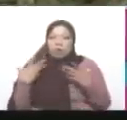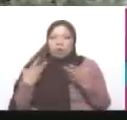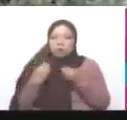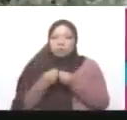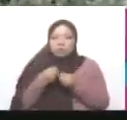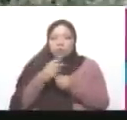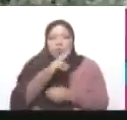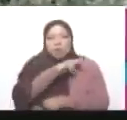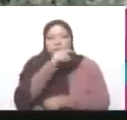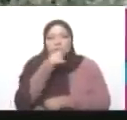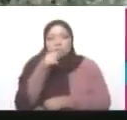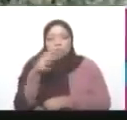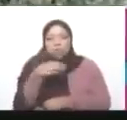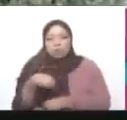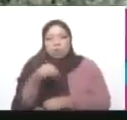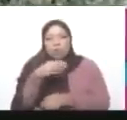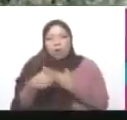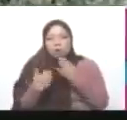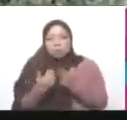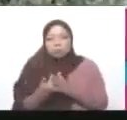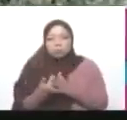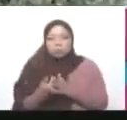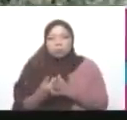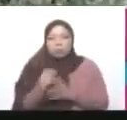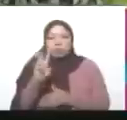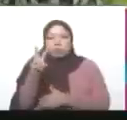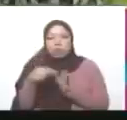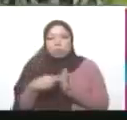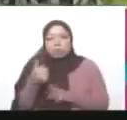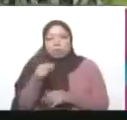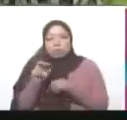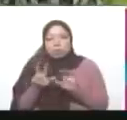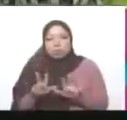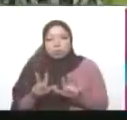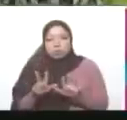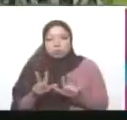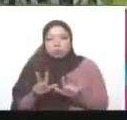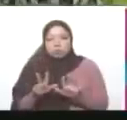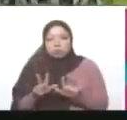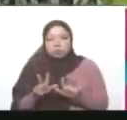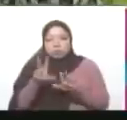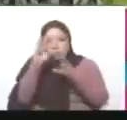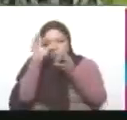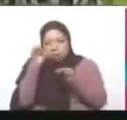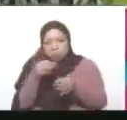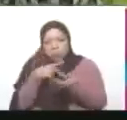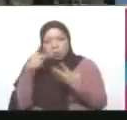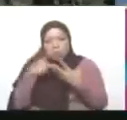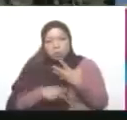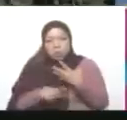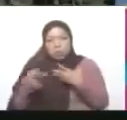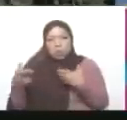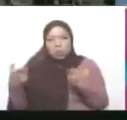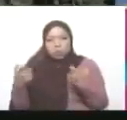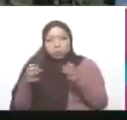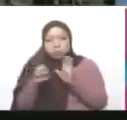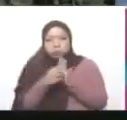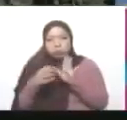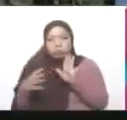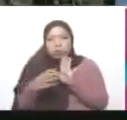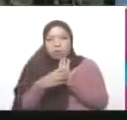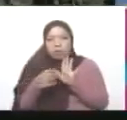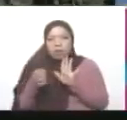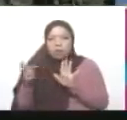del Comando Sur mayo 2018 Se confirma la planificación de un golpe de estado contra